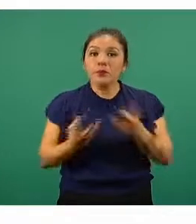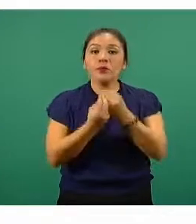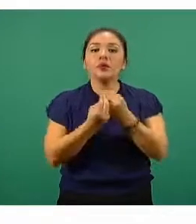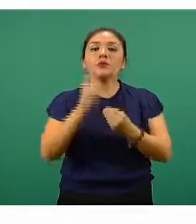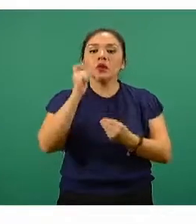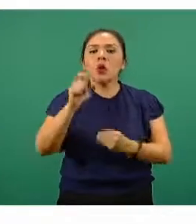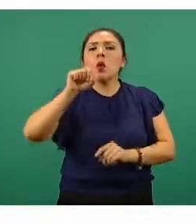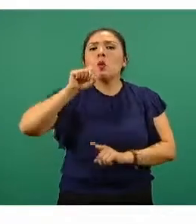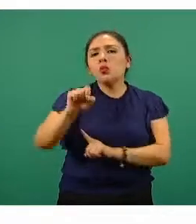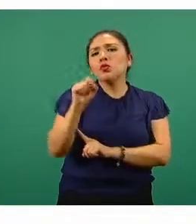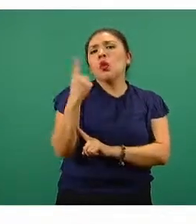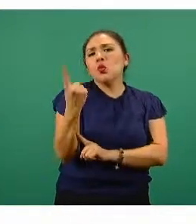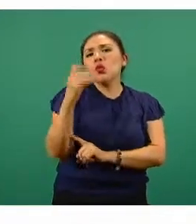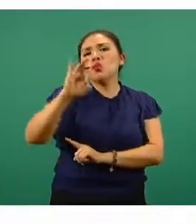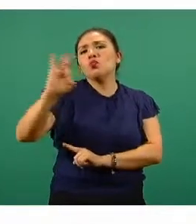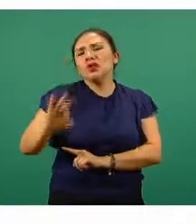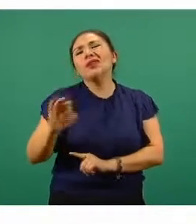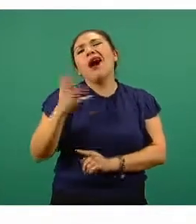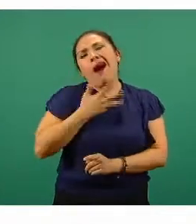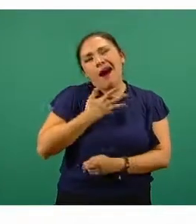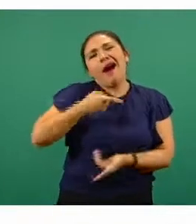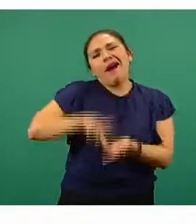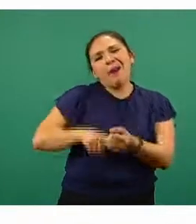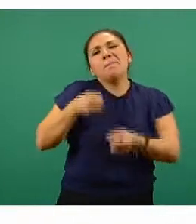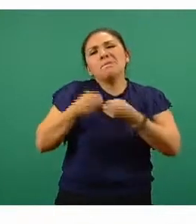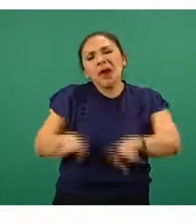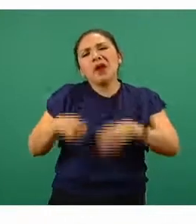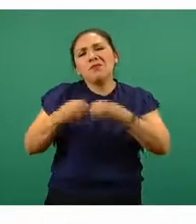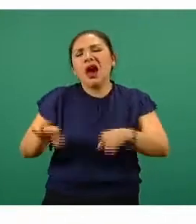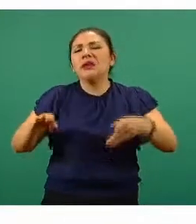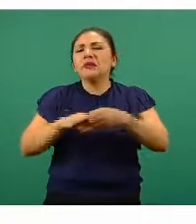el 0.1% de dosis perdidas, que representan a